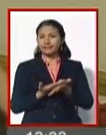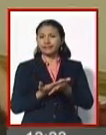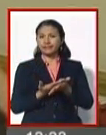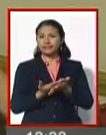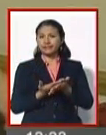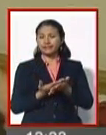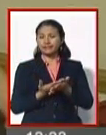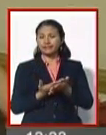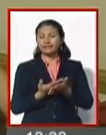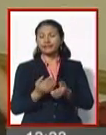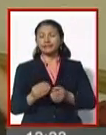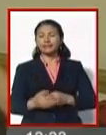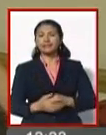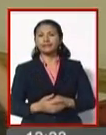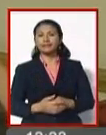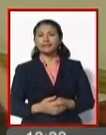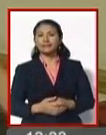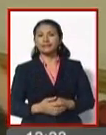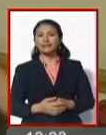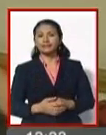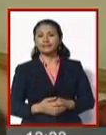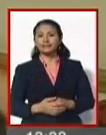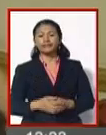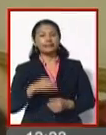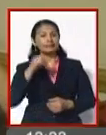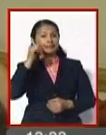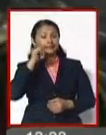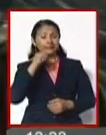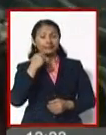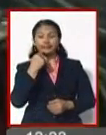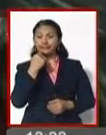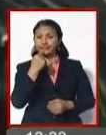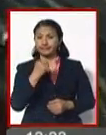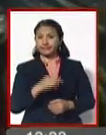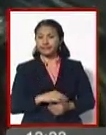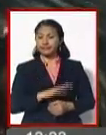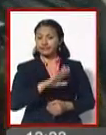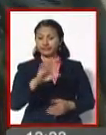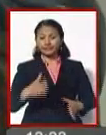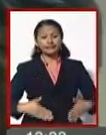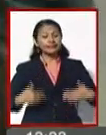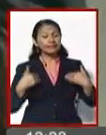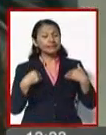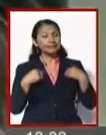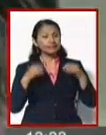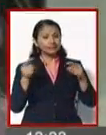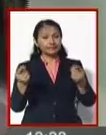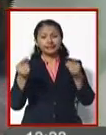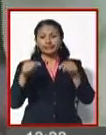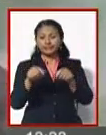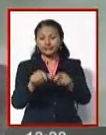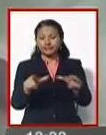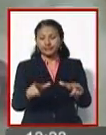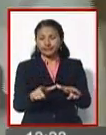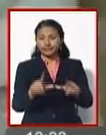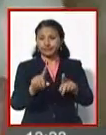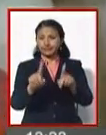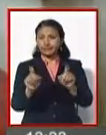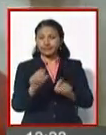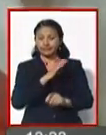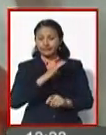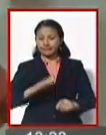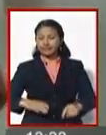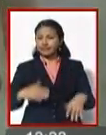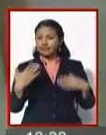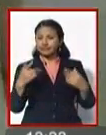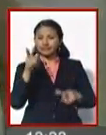su curso de jazz, una feligres les dice, ¿ustedes viven acá? Y dijeron, sí, el